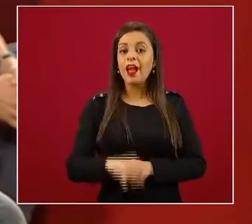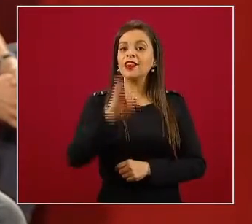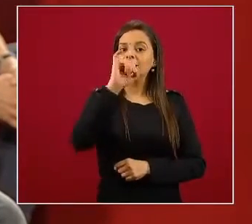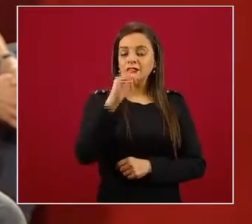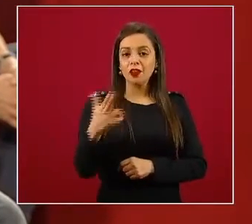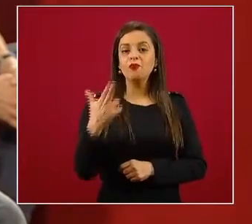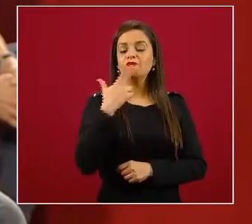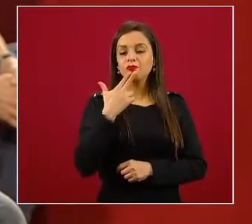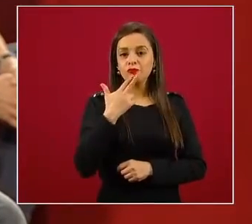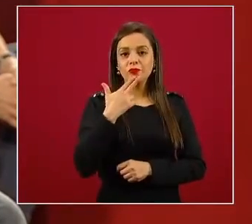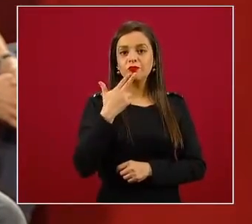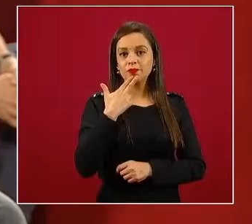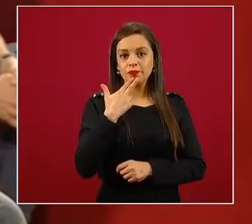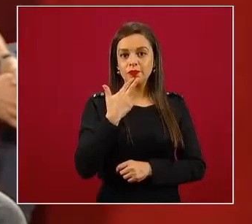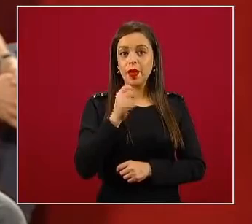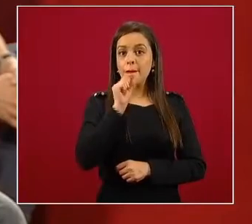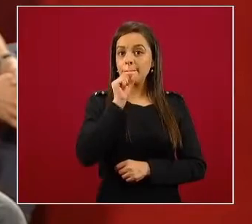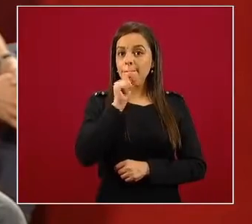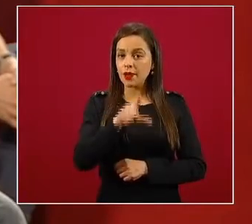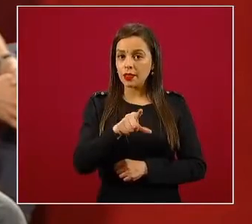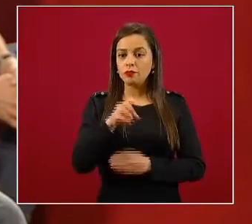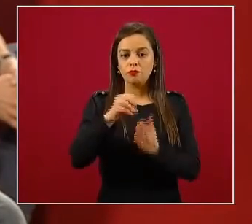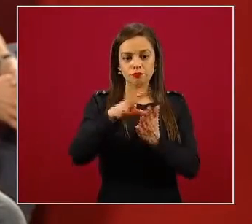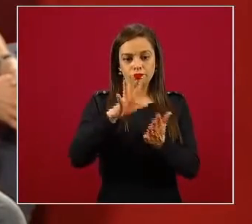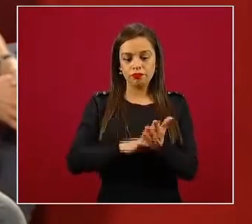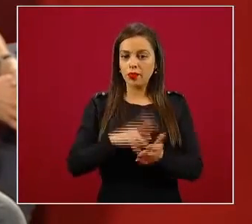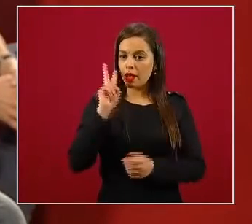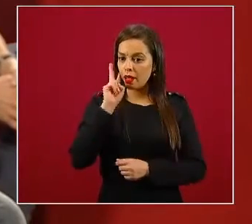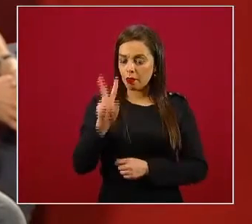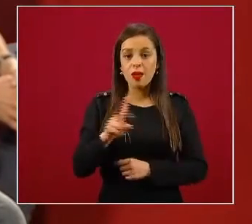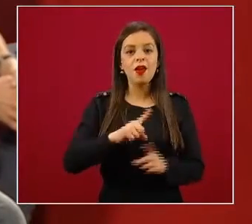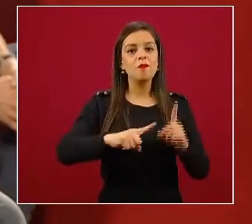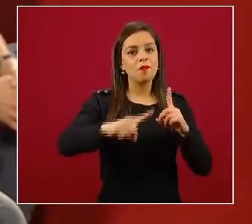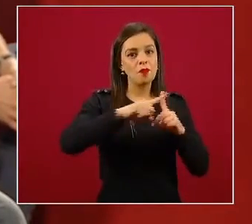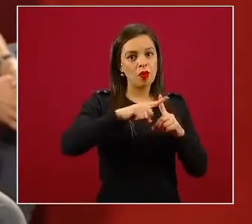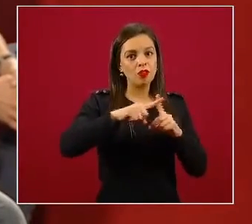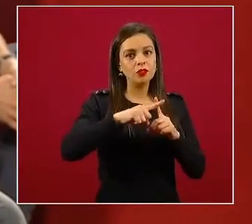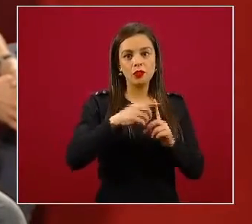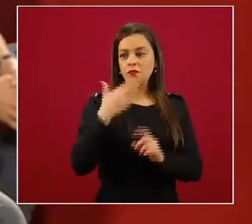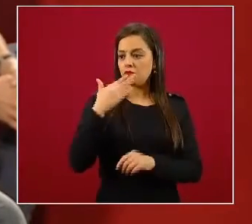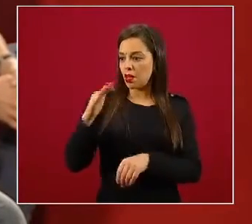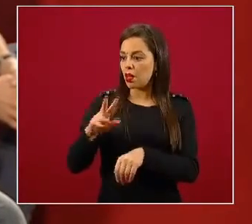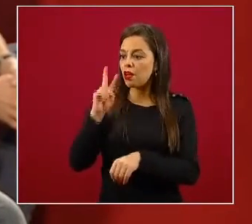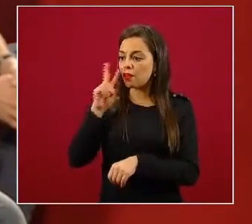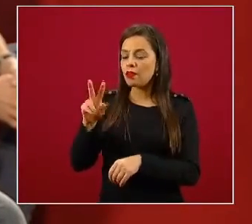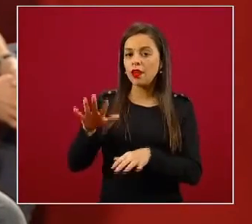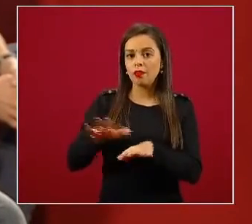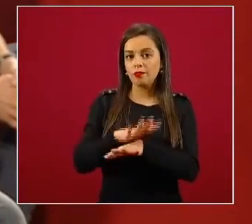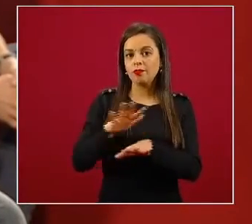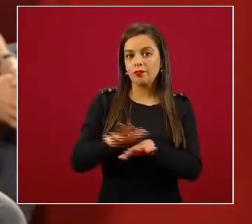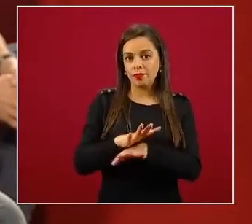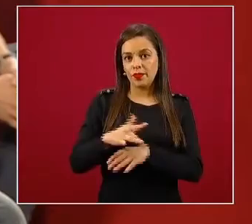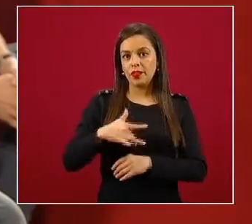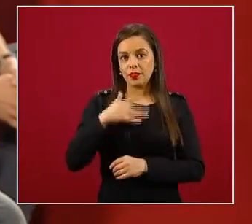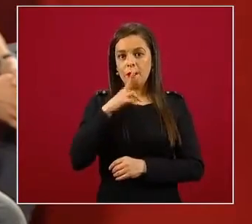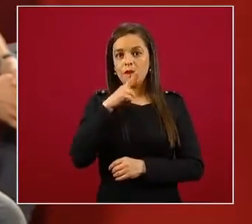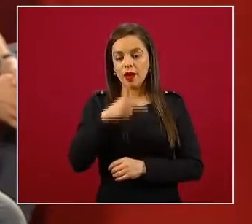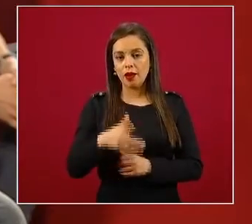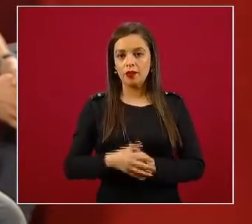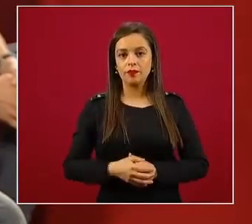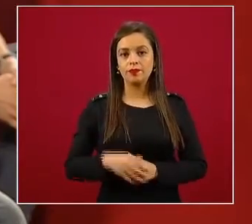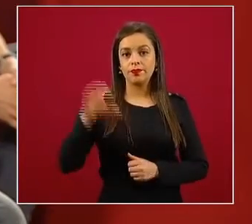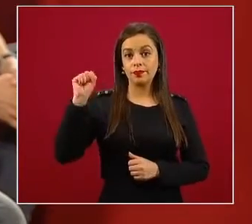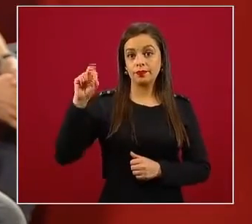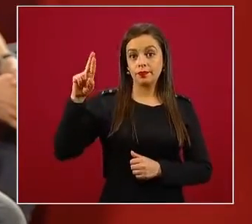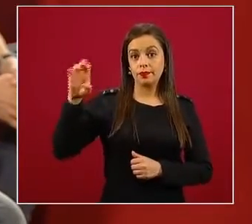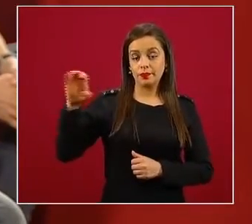Y también se registró el efecto pues positivo en ellos. El canciller Marcelo Ebrard informó que